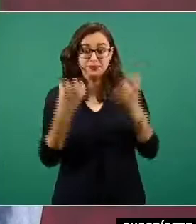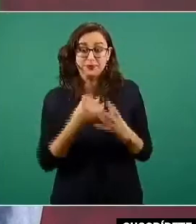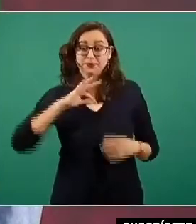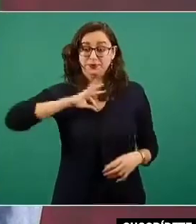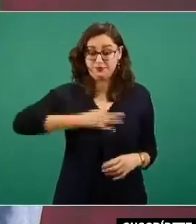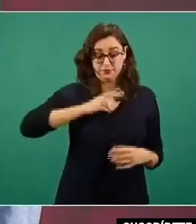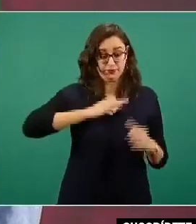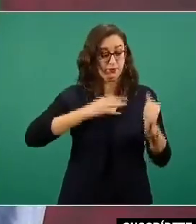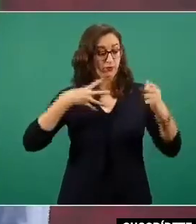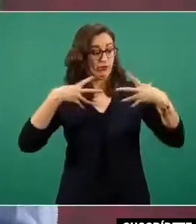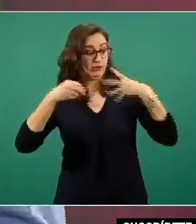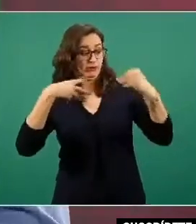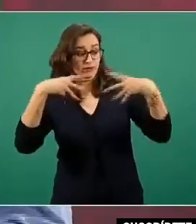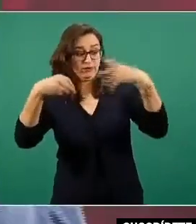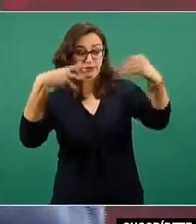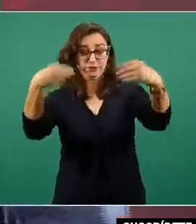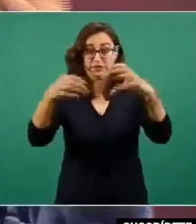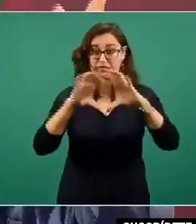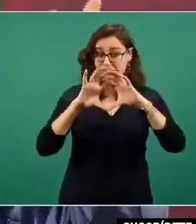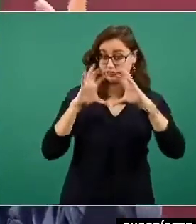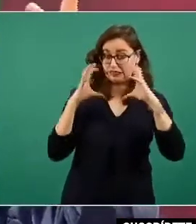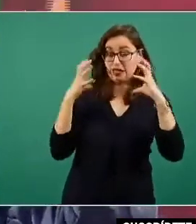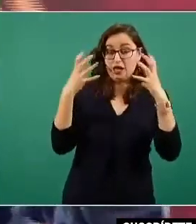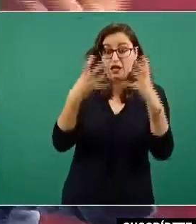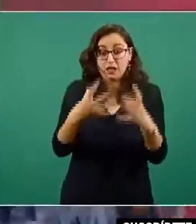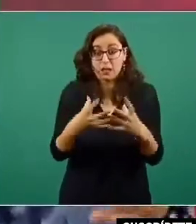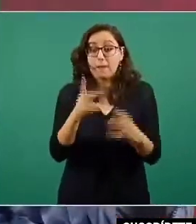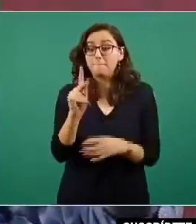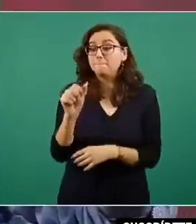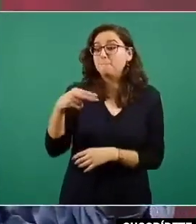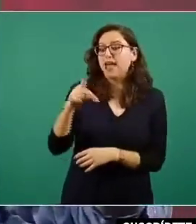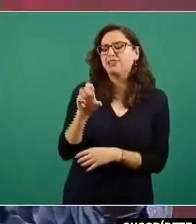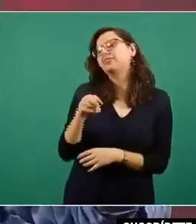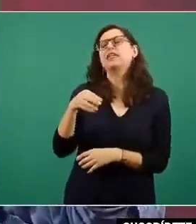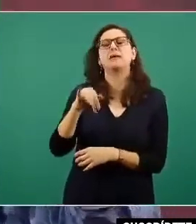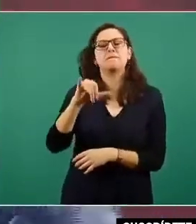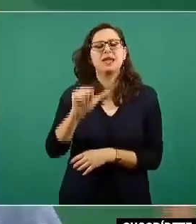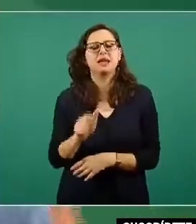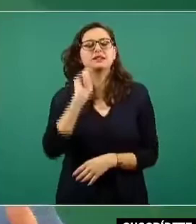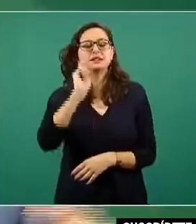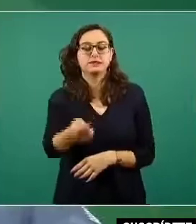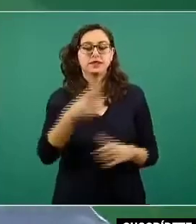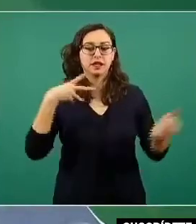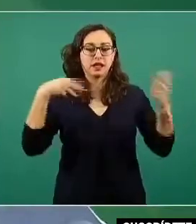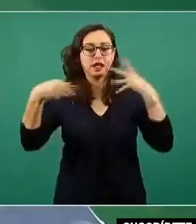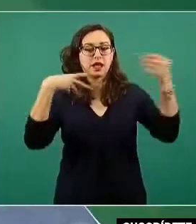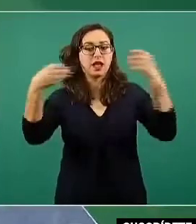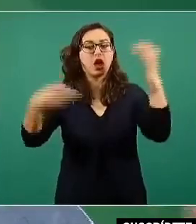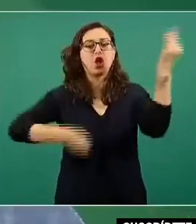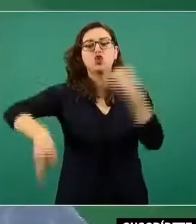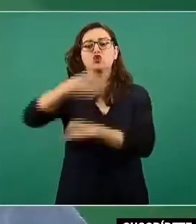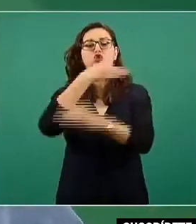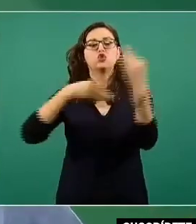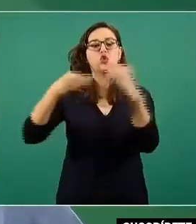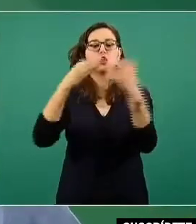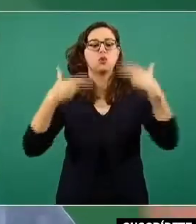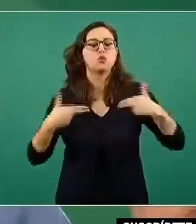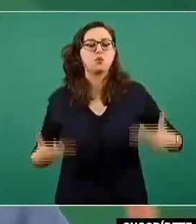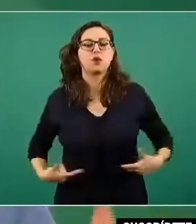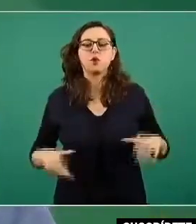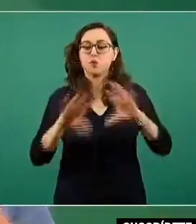es una epidemia que afecta a todo el mundo. Y en este momento, todo el